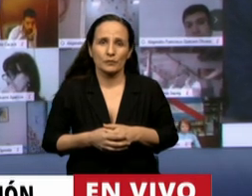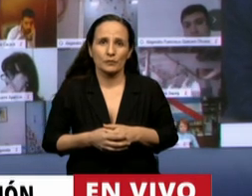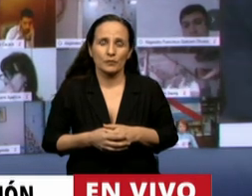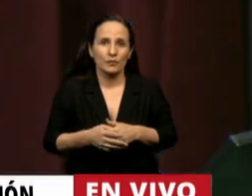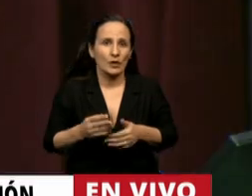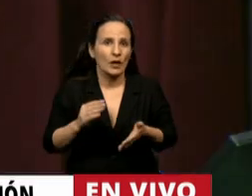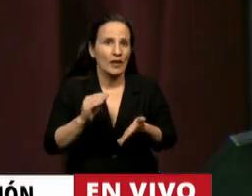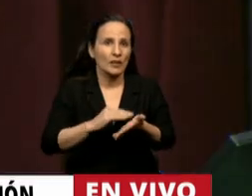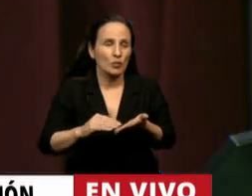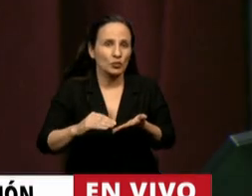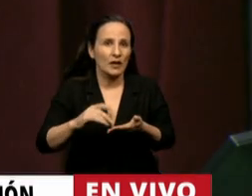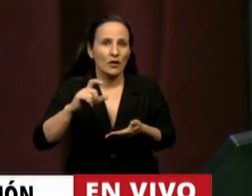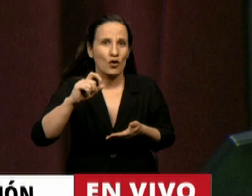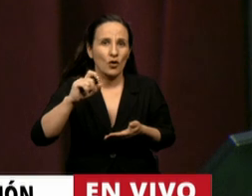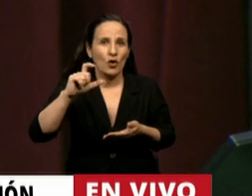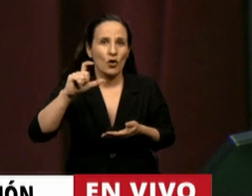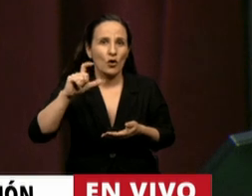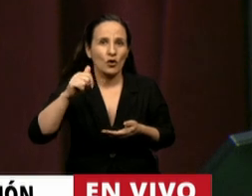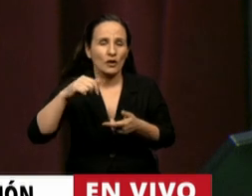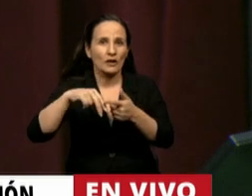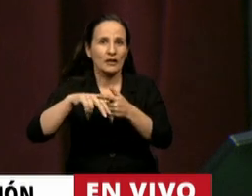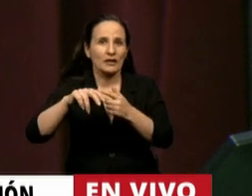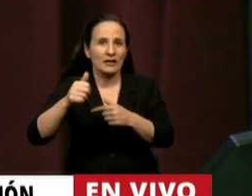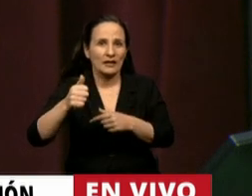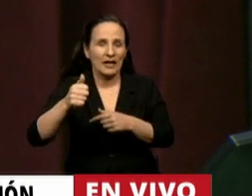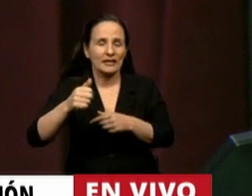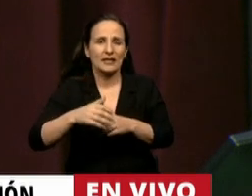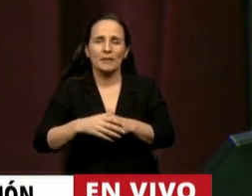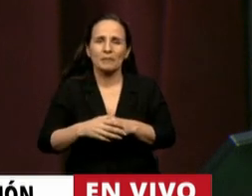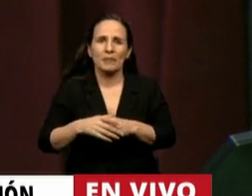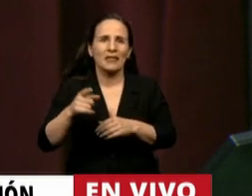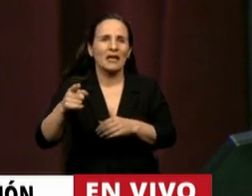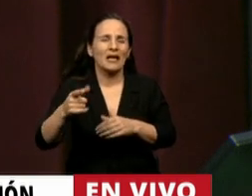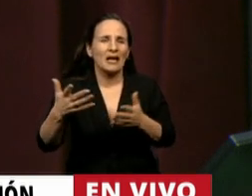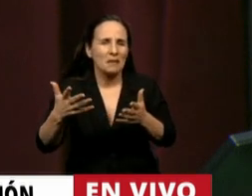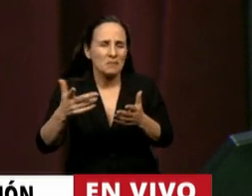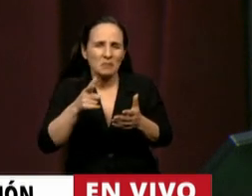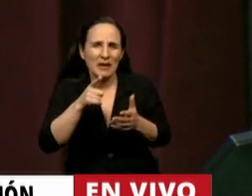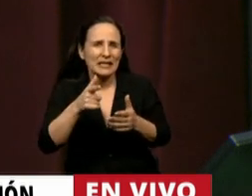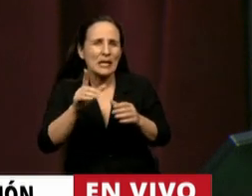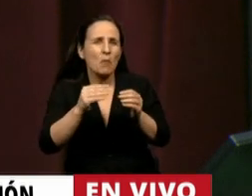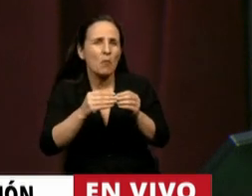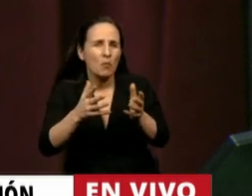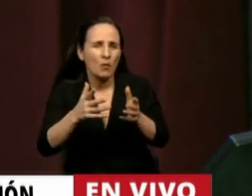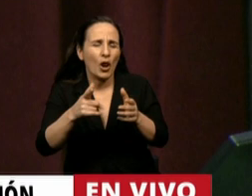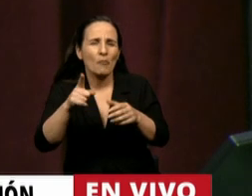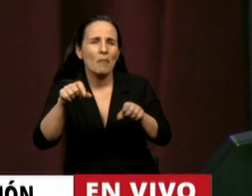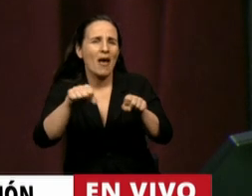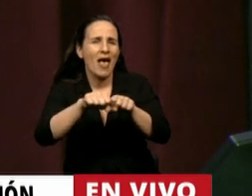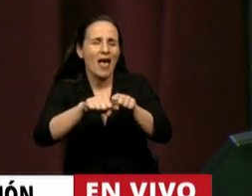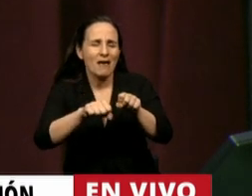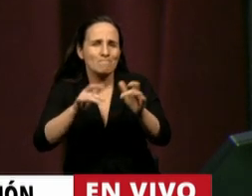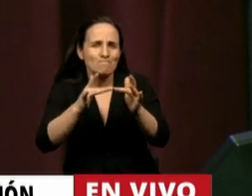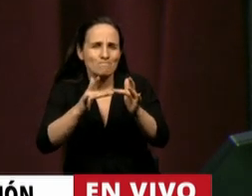diputado ocaña señor presidente la diputada ocaña ha estado con problema y está Aparentemente aún con problemas de conectividad